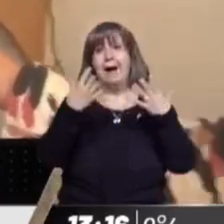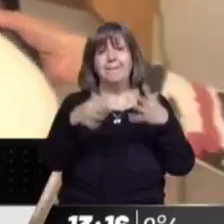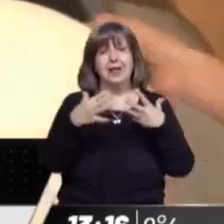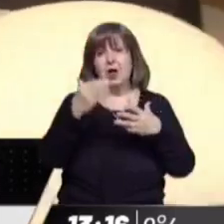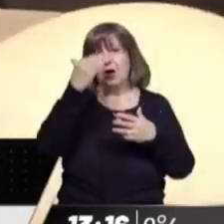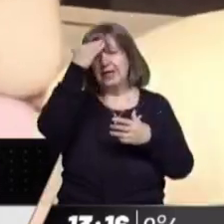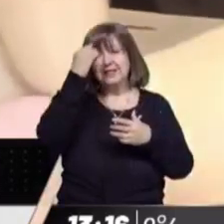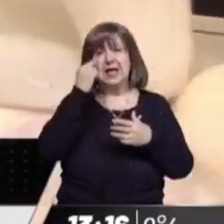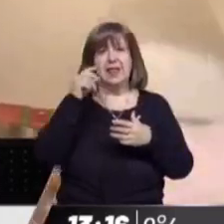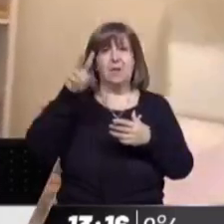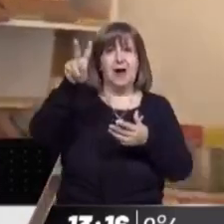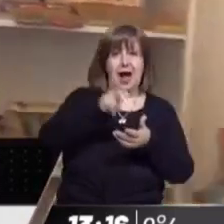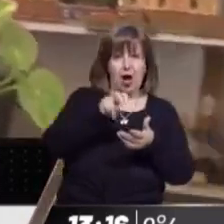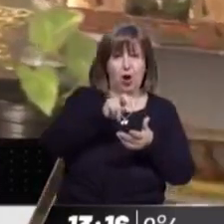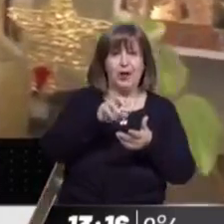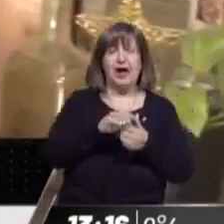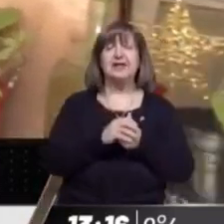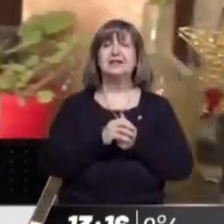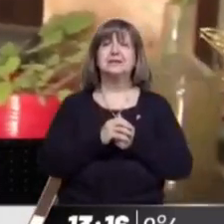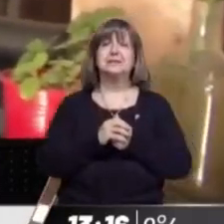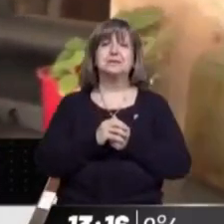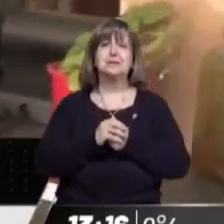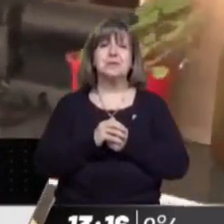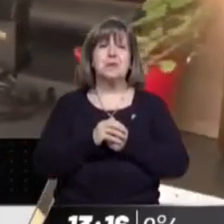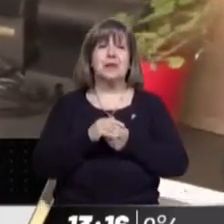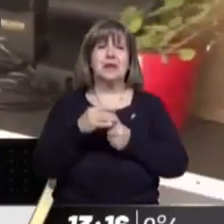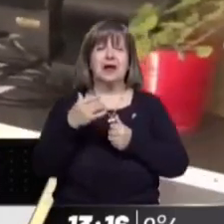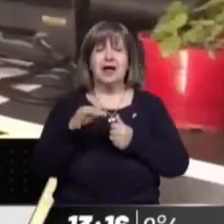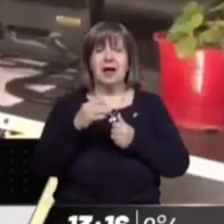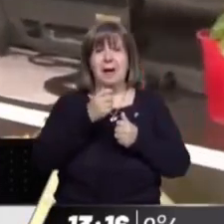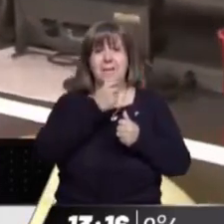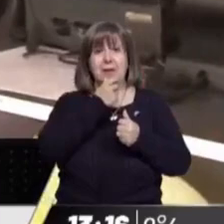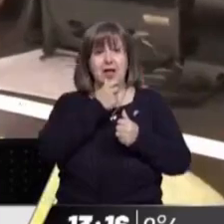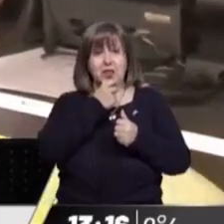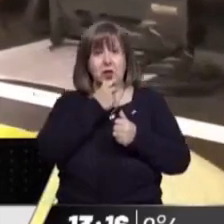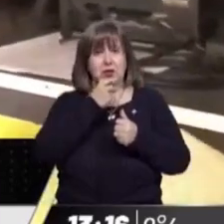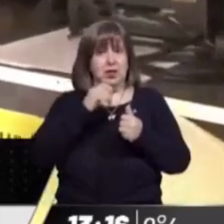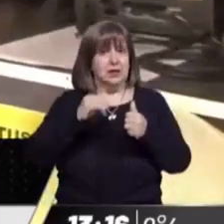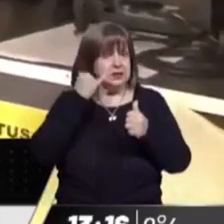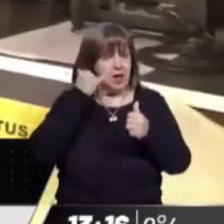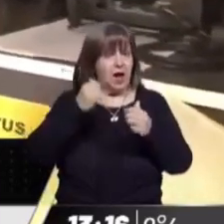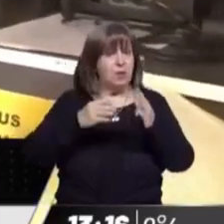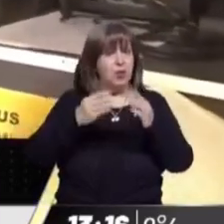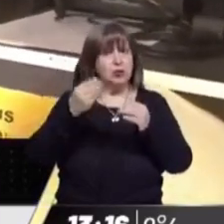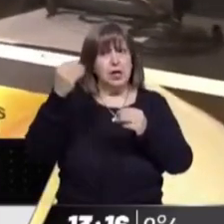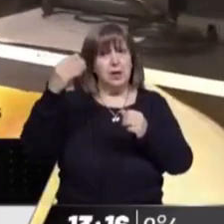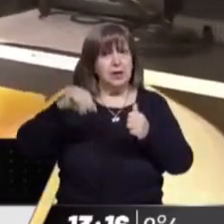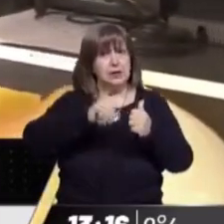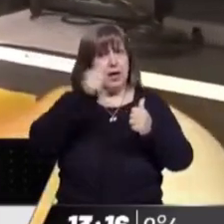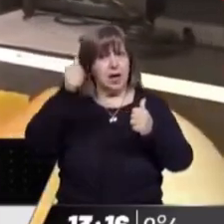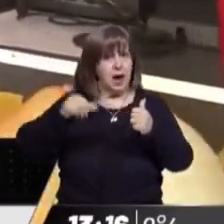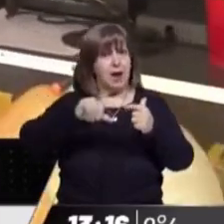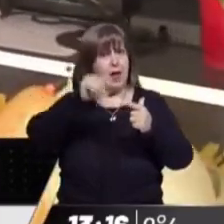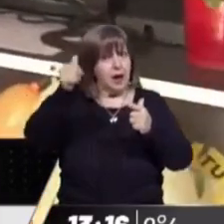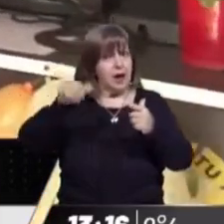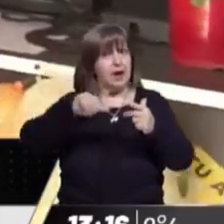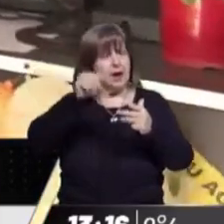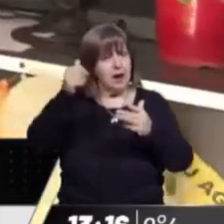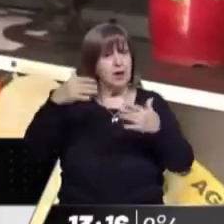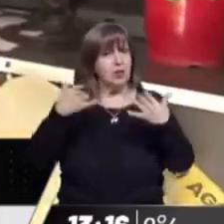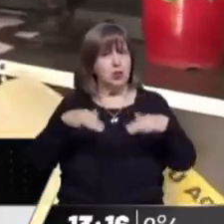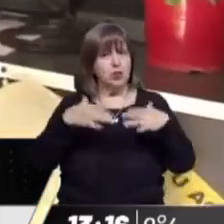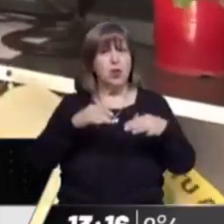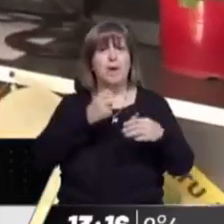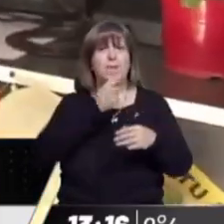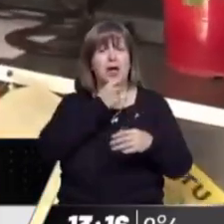días. Hablábamos más temprano, Mendoza es una provincia muy ganadora en cuanto a estos premios. Mendoza, gracias a Dios, ha entregado